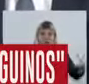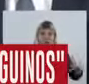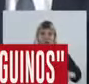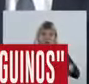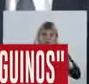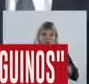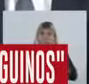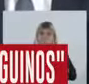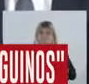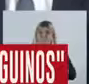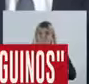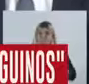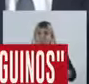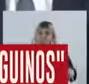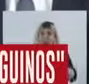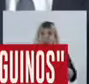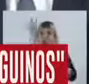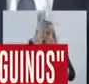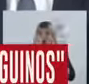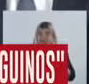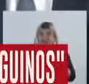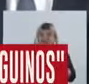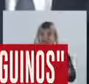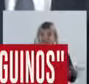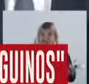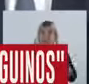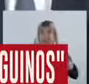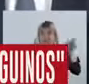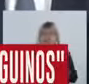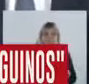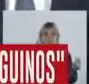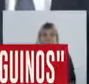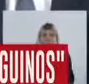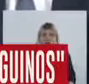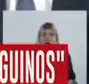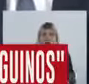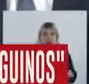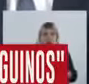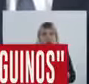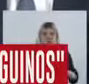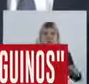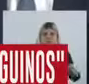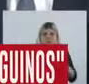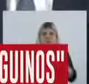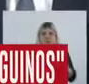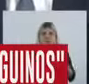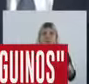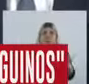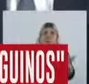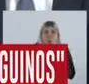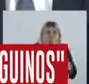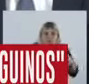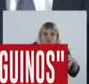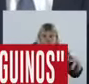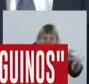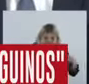24 gobernadores que se pusieron codo a codo a mi lado a pelearle a la pandemia